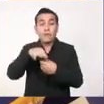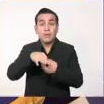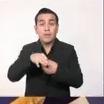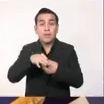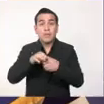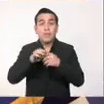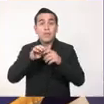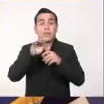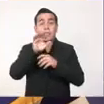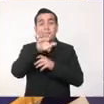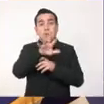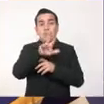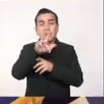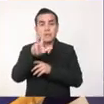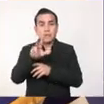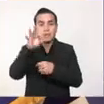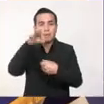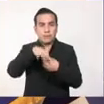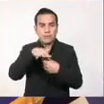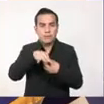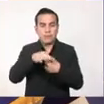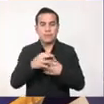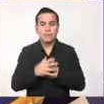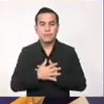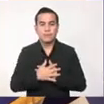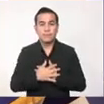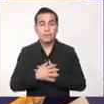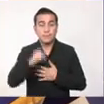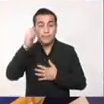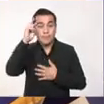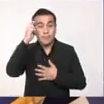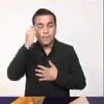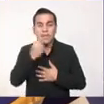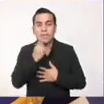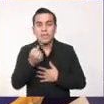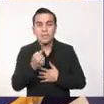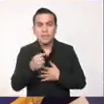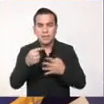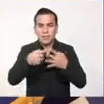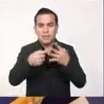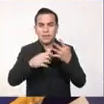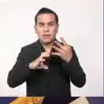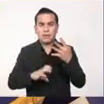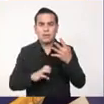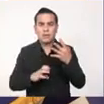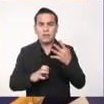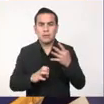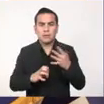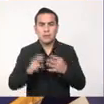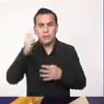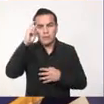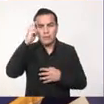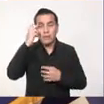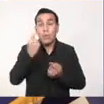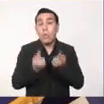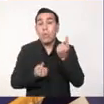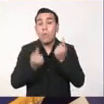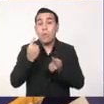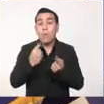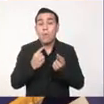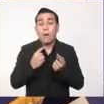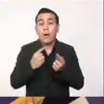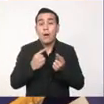menos 2/3 de los diputados electos. ¿A quién le está dando la Constitución la facultad de determinar cuáles son